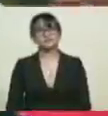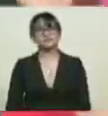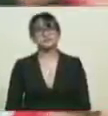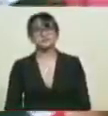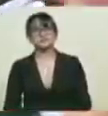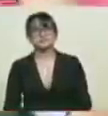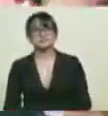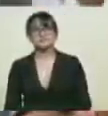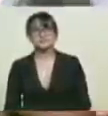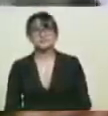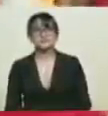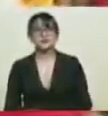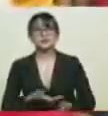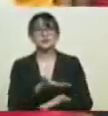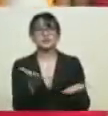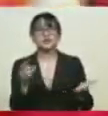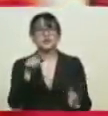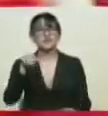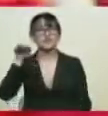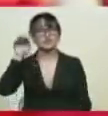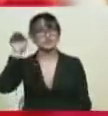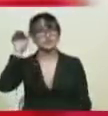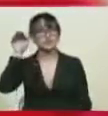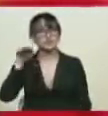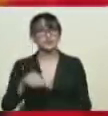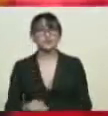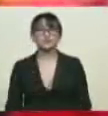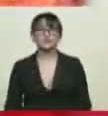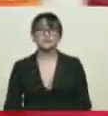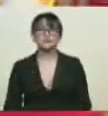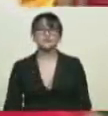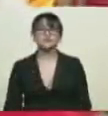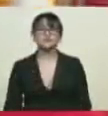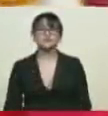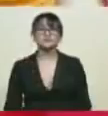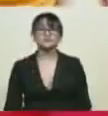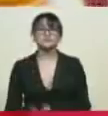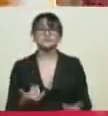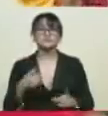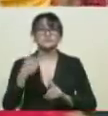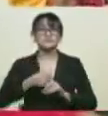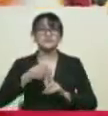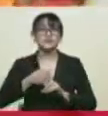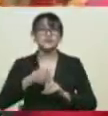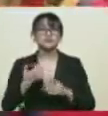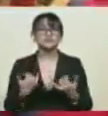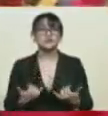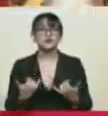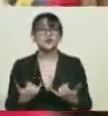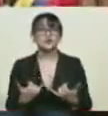Es por ustedes, es por el futuro, que es nuestra lucha de hoy.